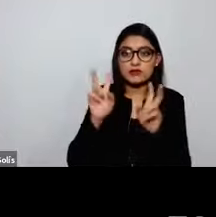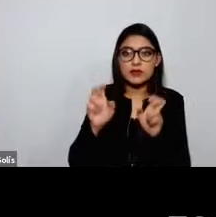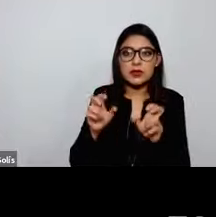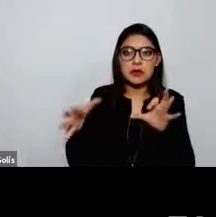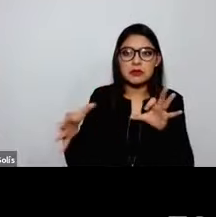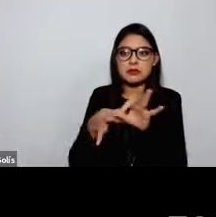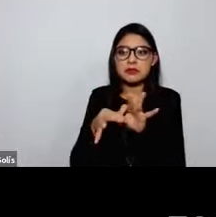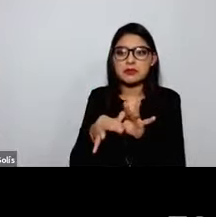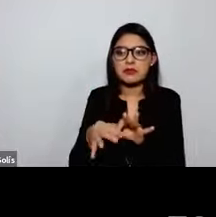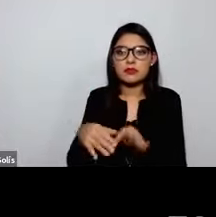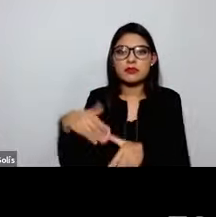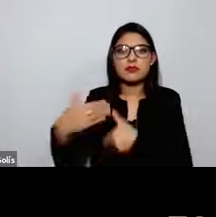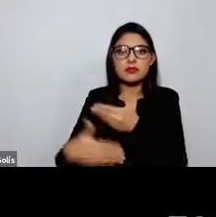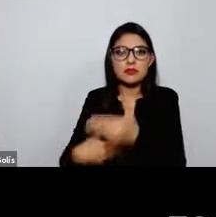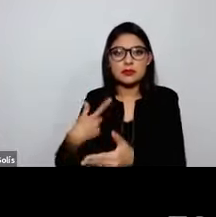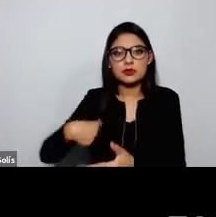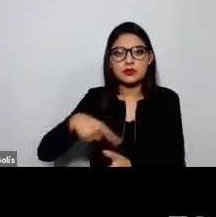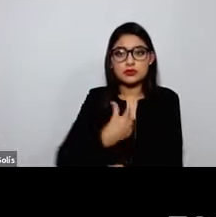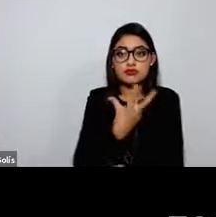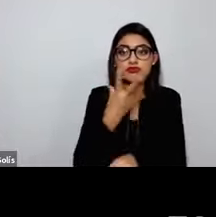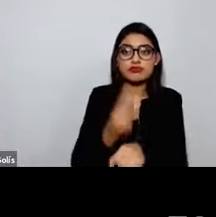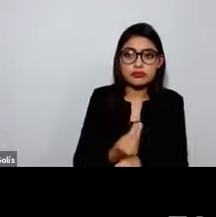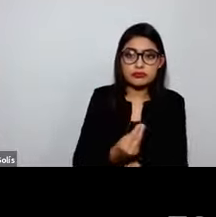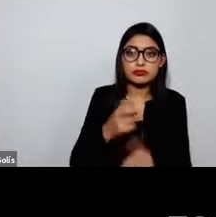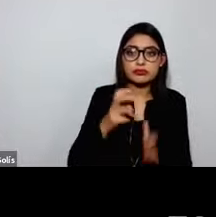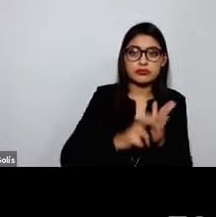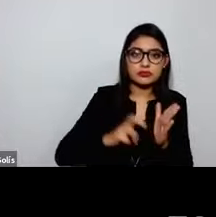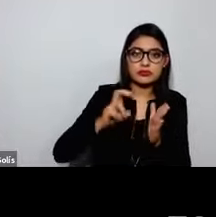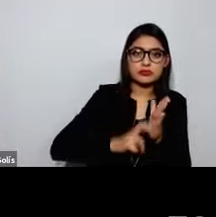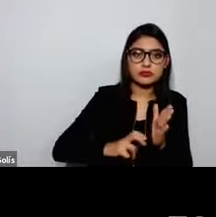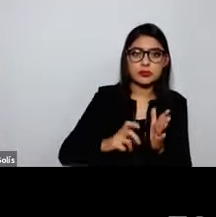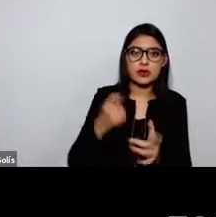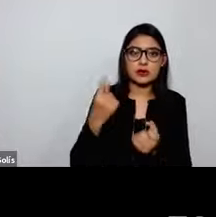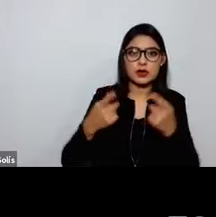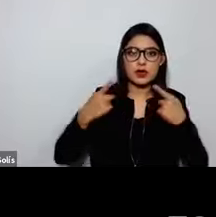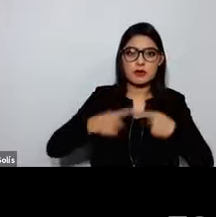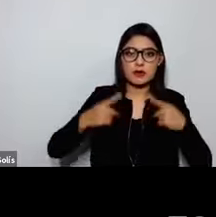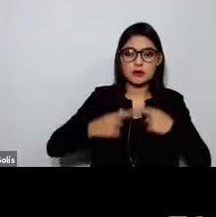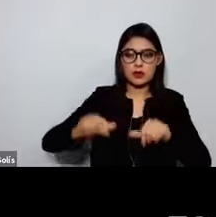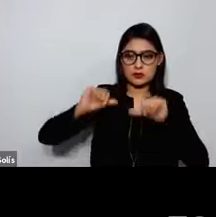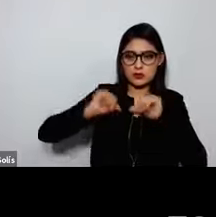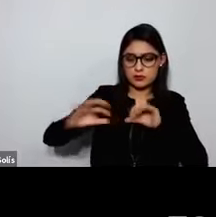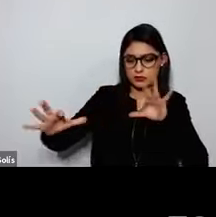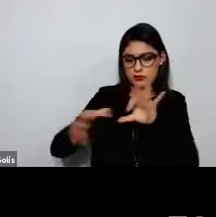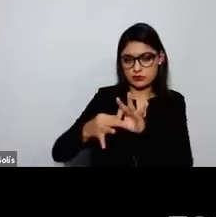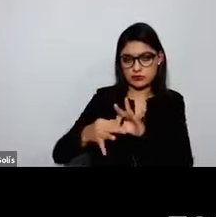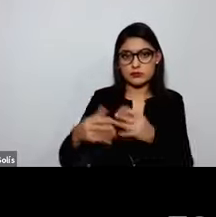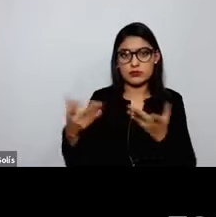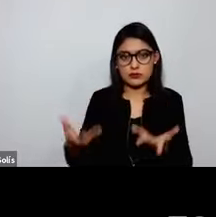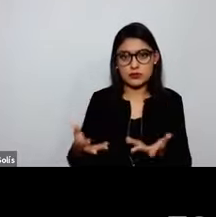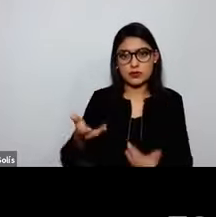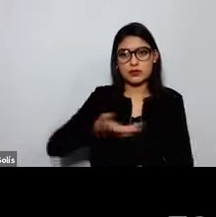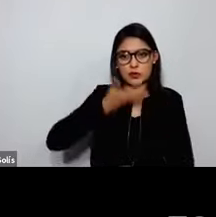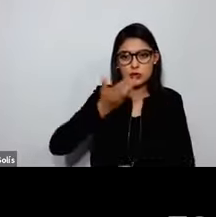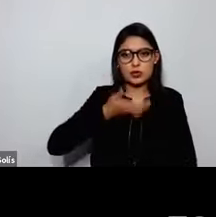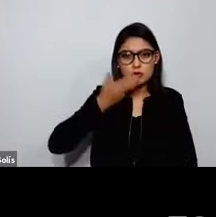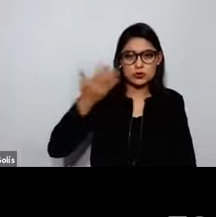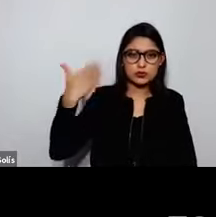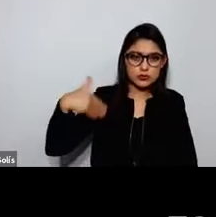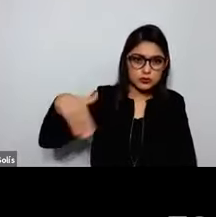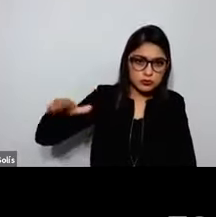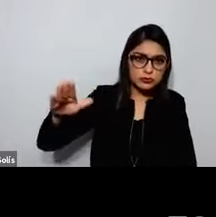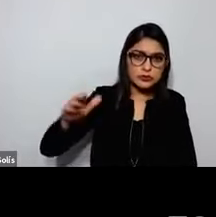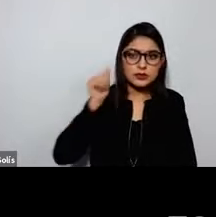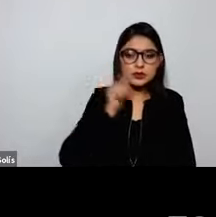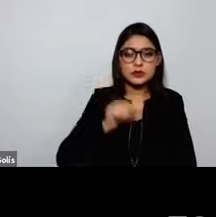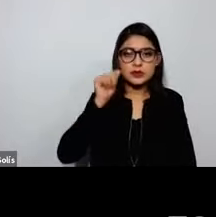algún modo, tratar de regular a aquellas personas que se ubican en esas categorías y que tradicional e históricamente